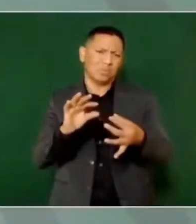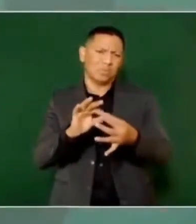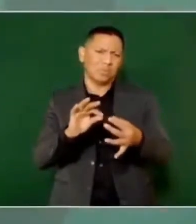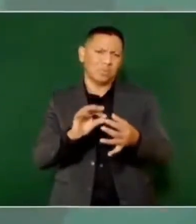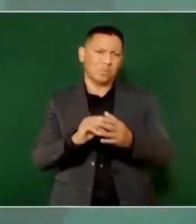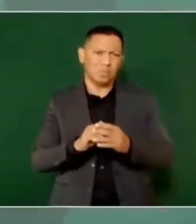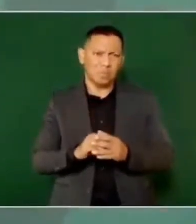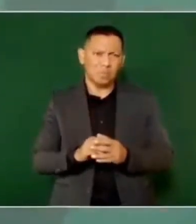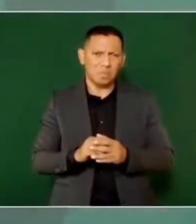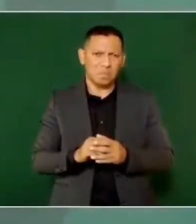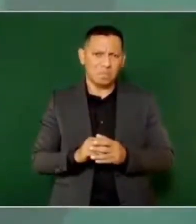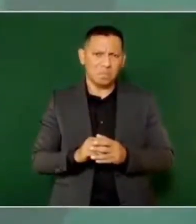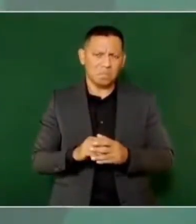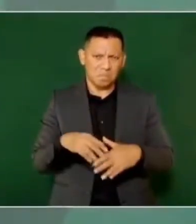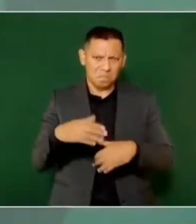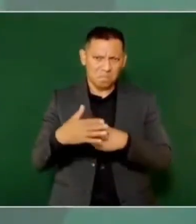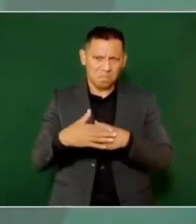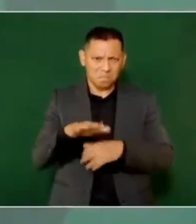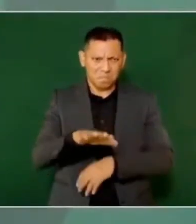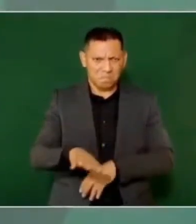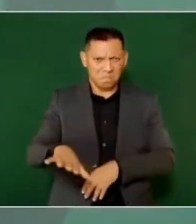una elección de Estado.